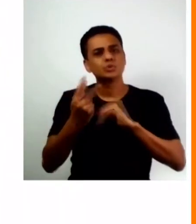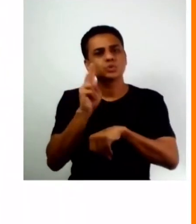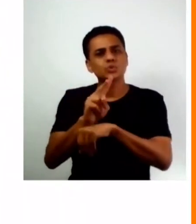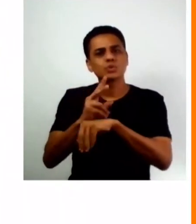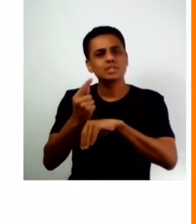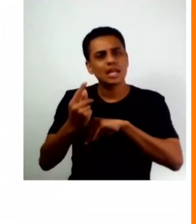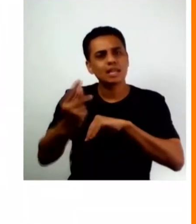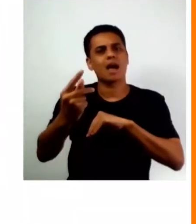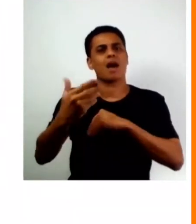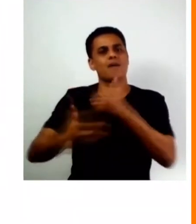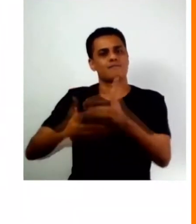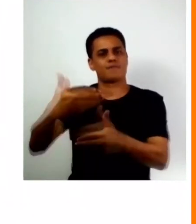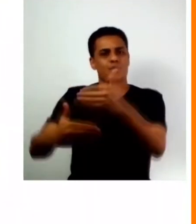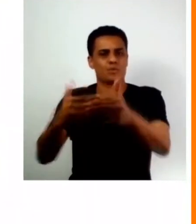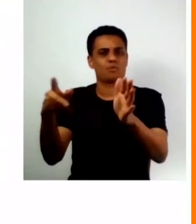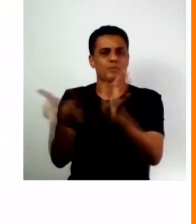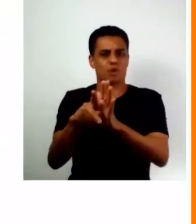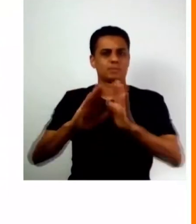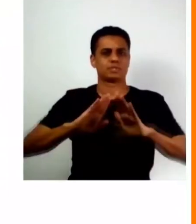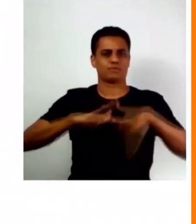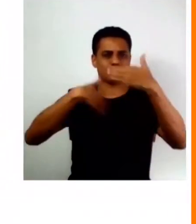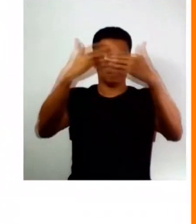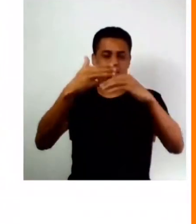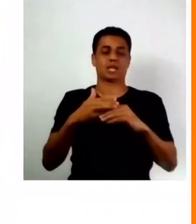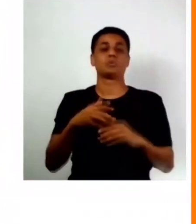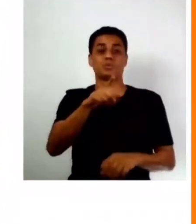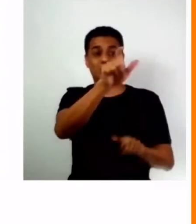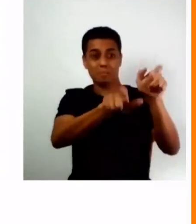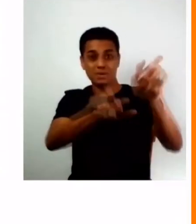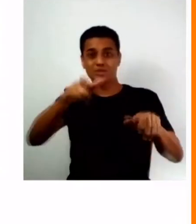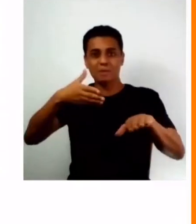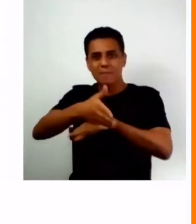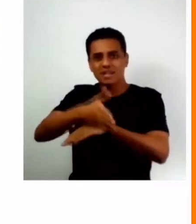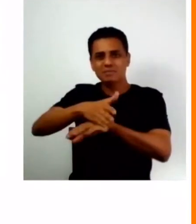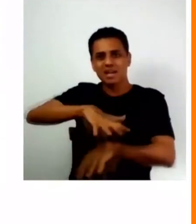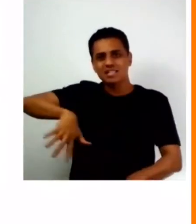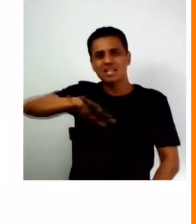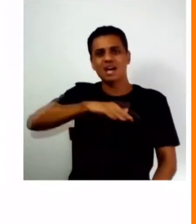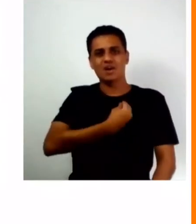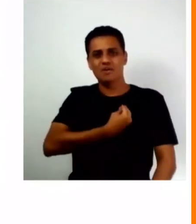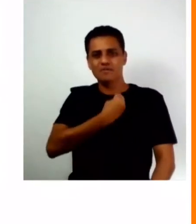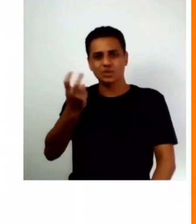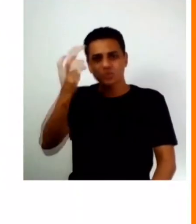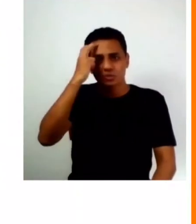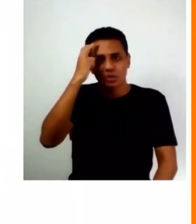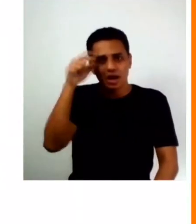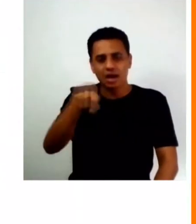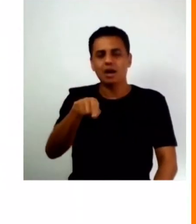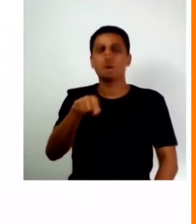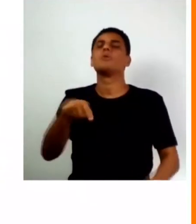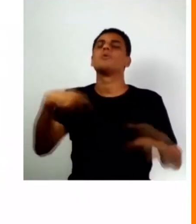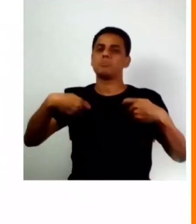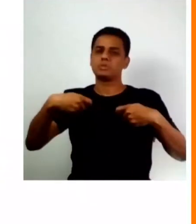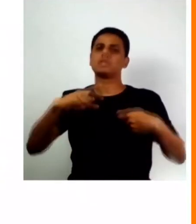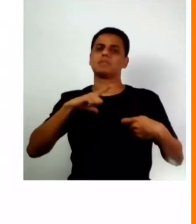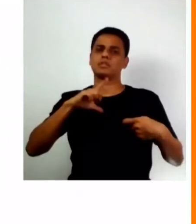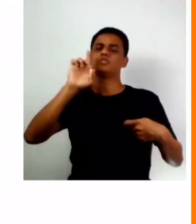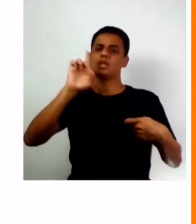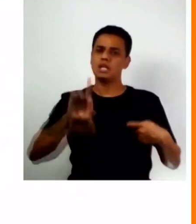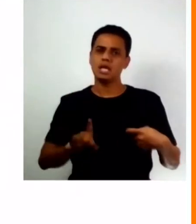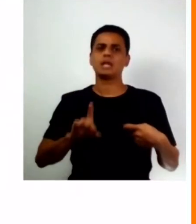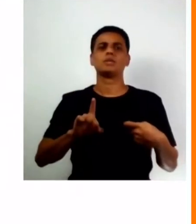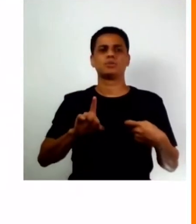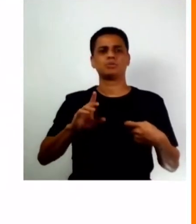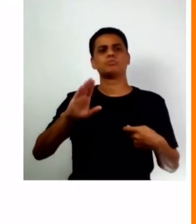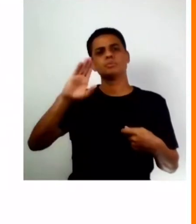oportunidades, a participación á vida cultural requere desta fundamentación dos direitos e, sobre todo, se tendrá que adecuar á legislación a